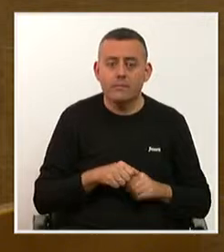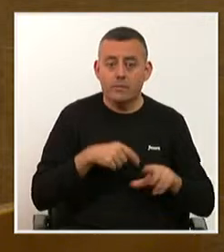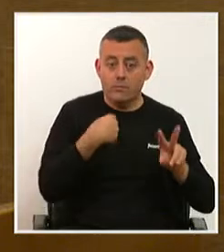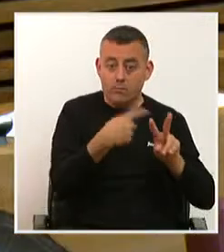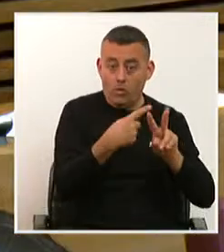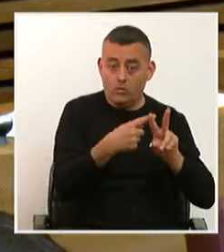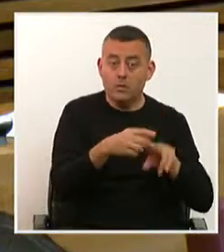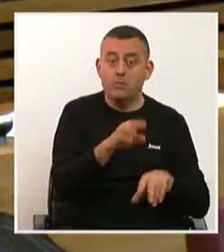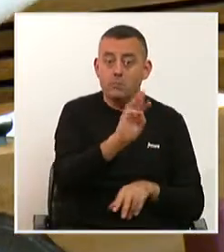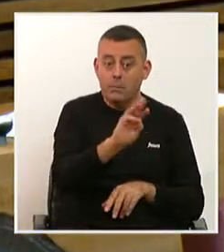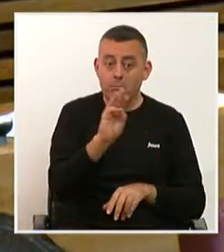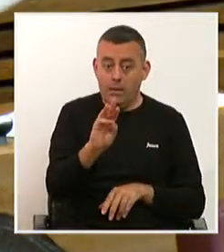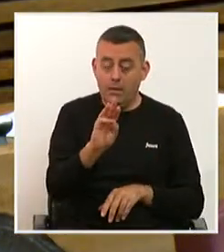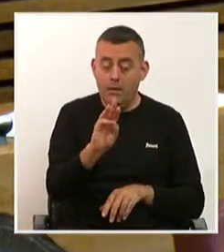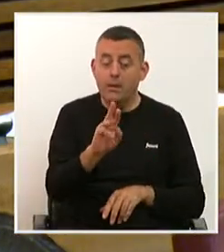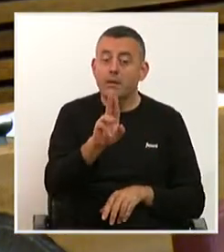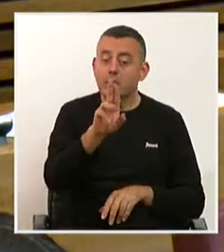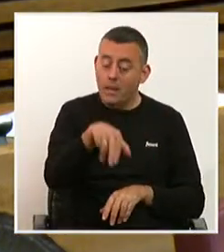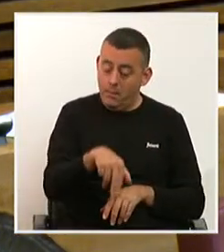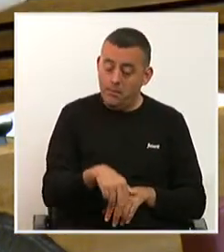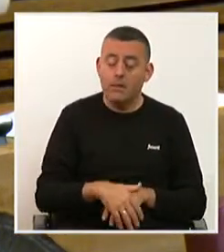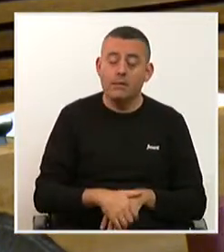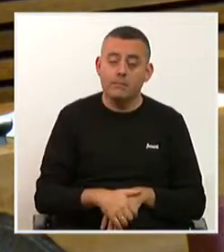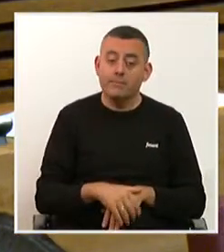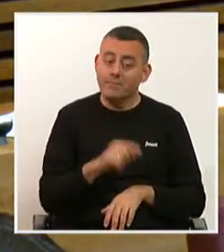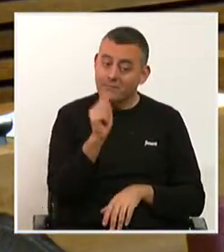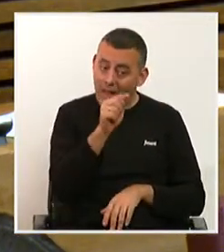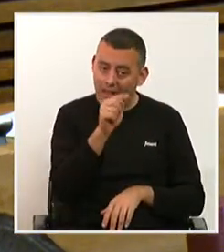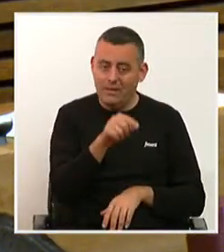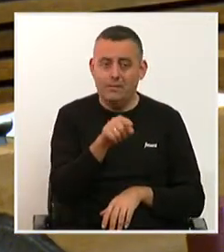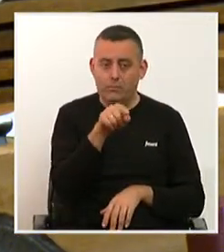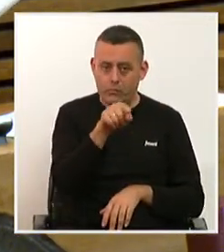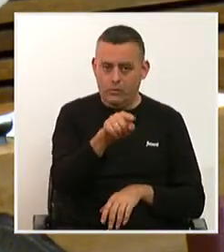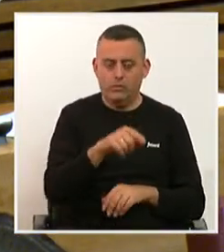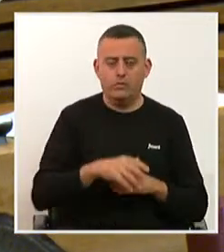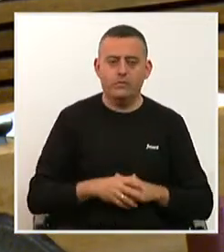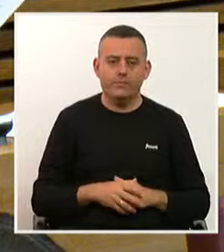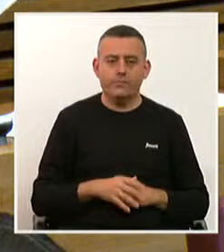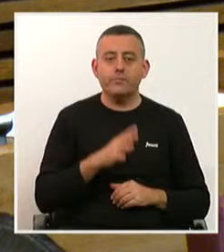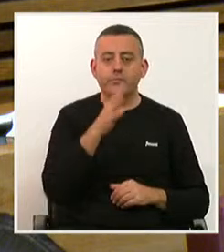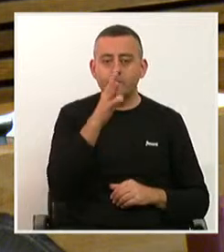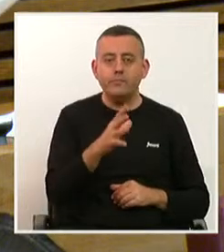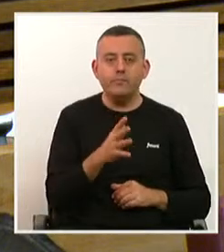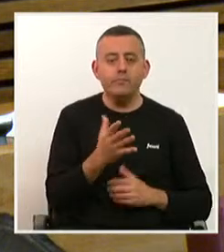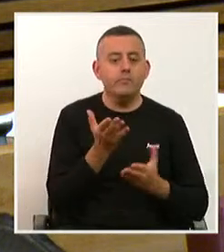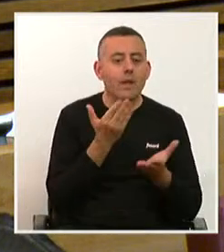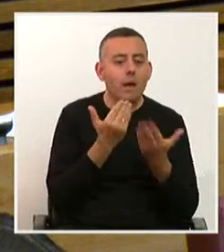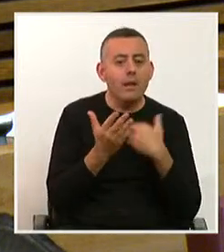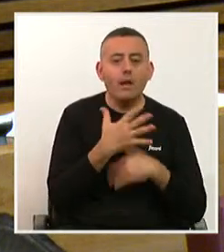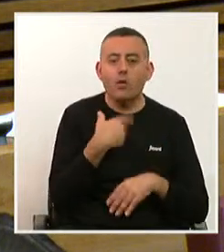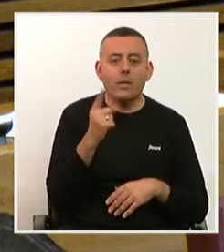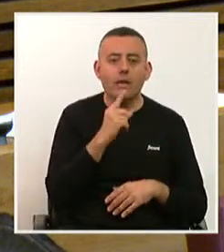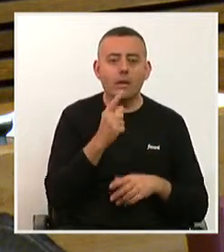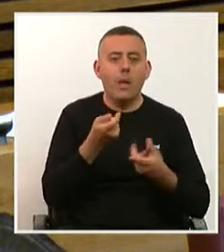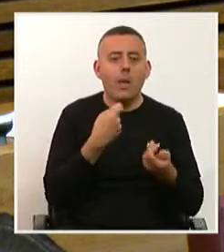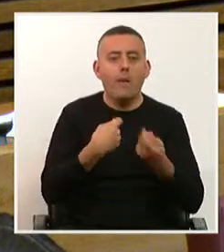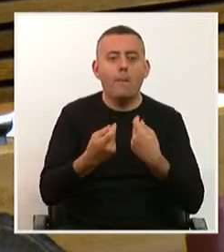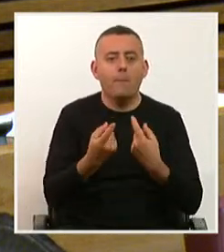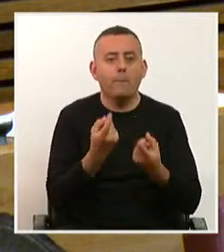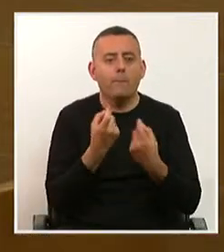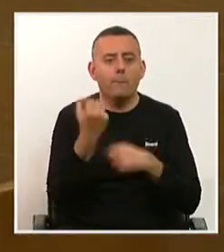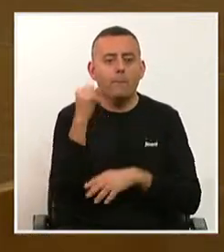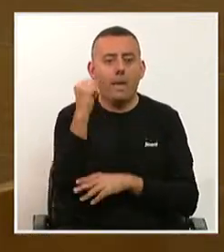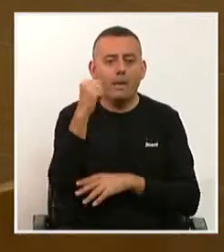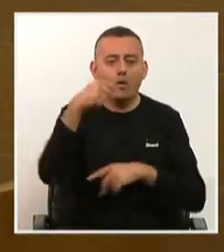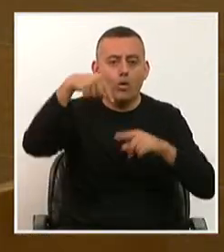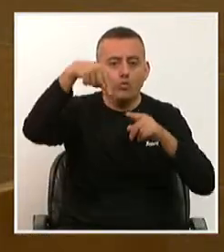y el PP y el popular son noen parlar ni decosur ni de la que realment